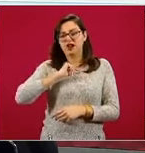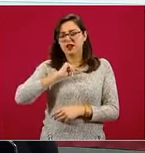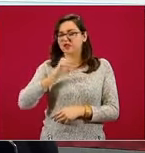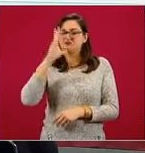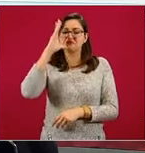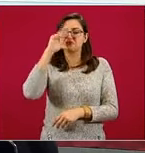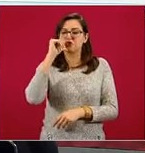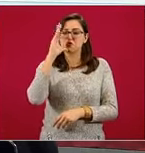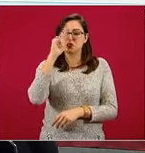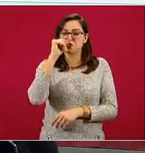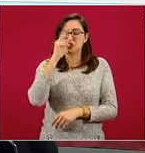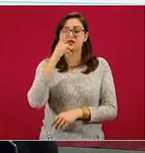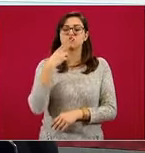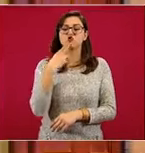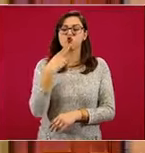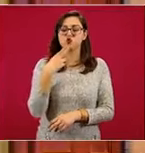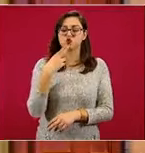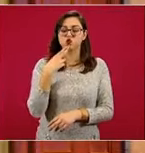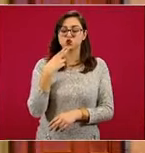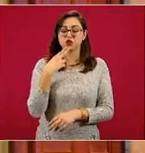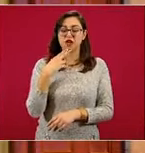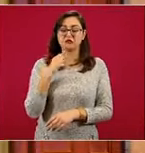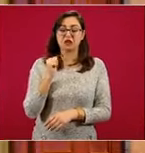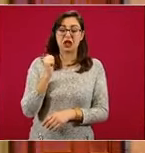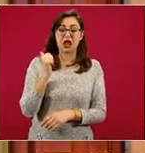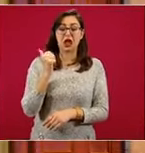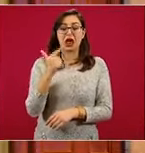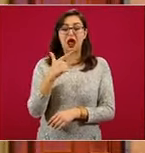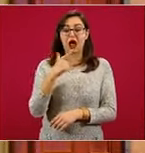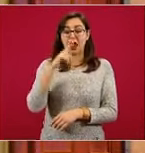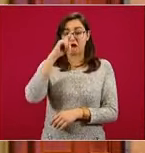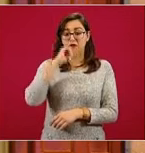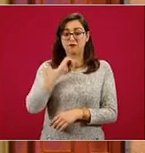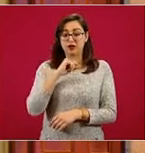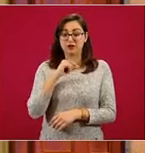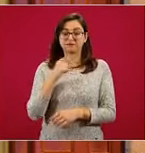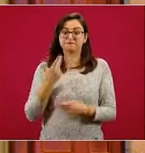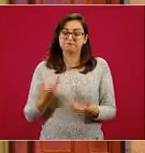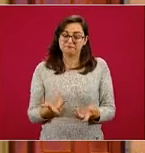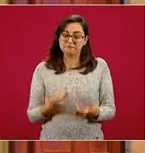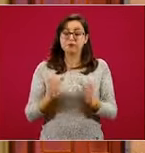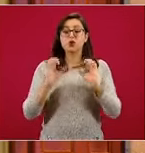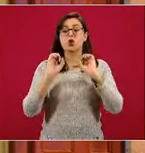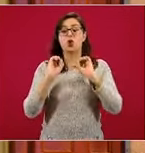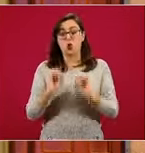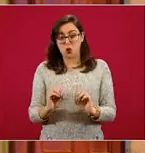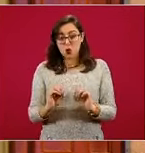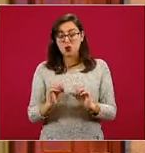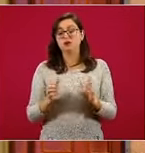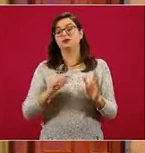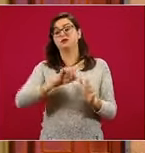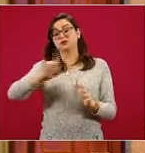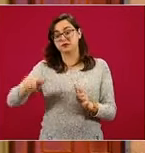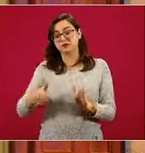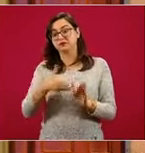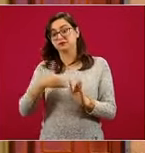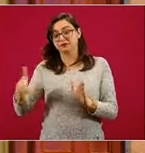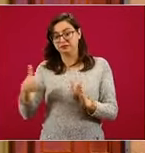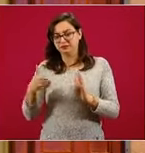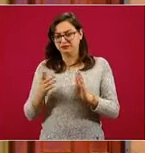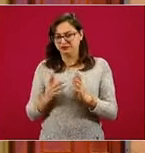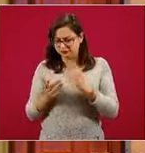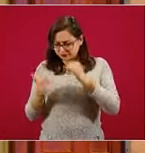a rechazarla porque no es viable su procesamiento, o durante su procesamiento se encuentran